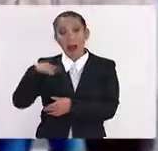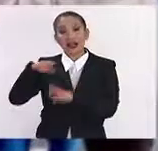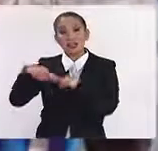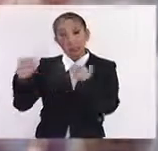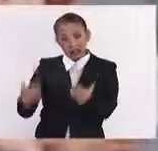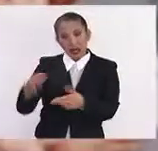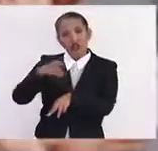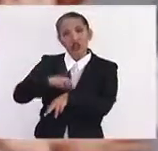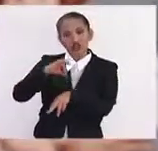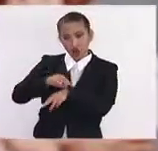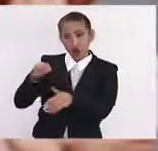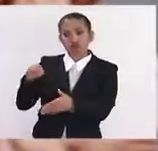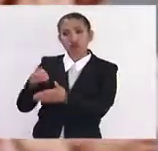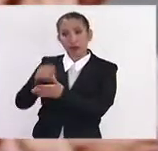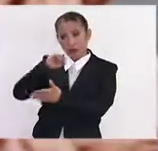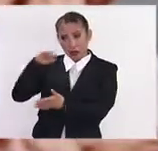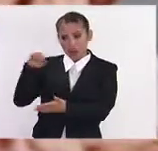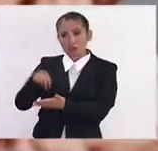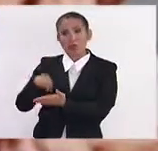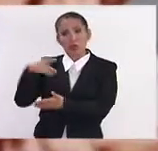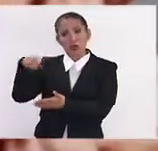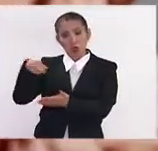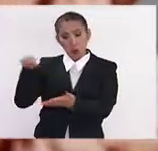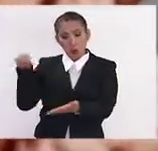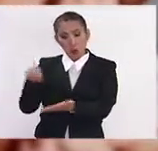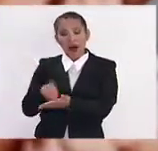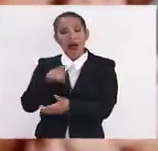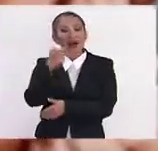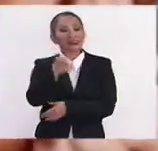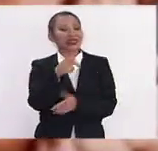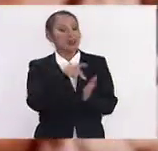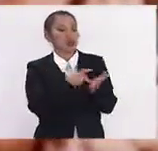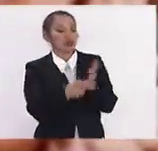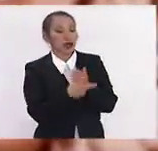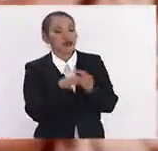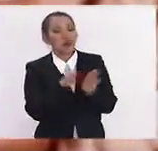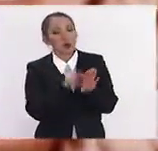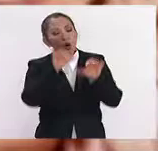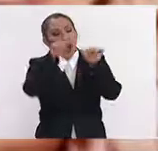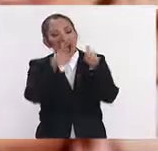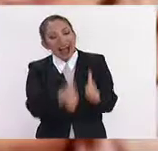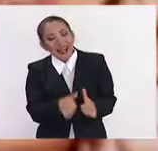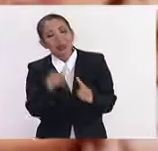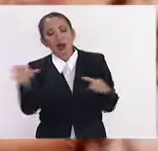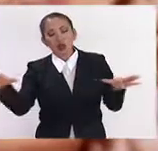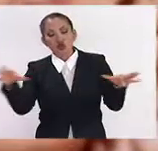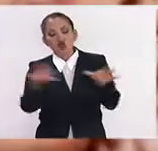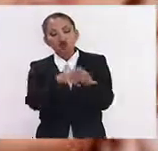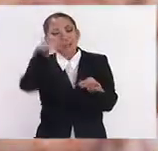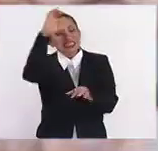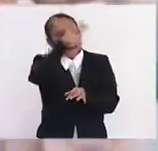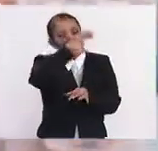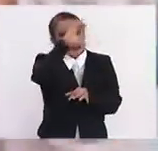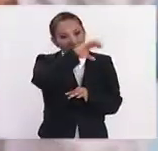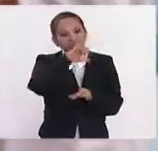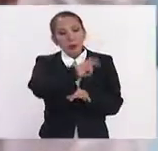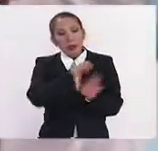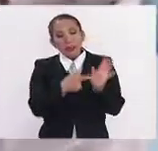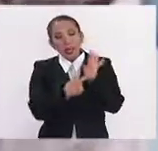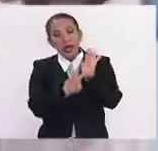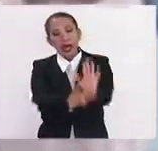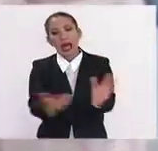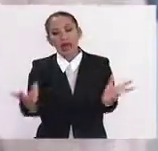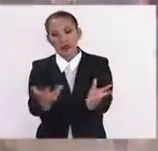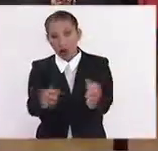la puso en portada. Y yo creo que lo importante de este proyecto es cómo el arte, cuando se junta con la ciencia, repito, puede